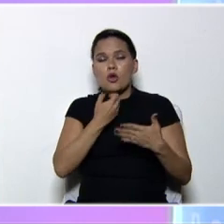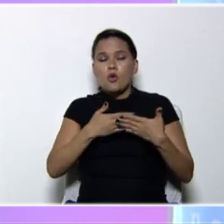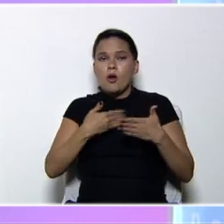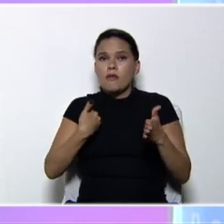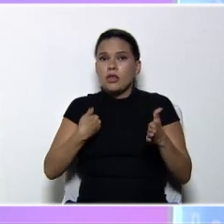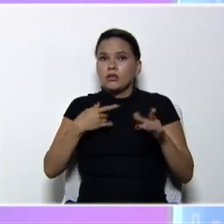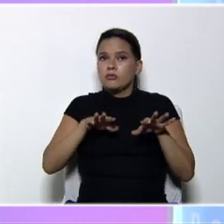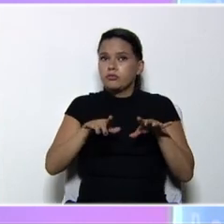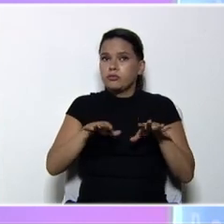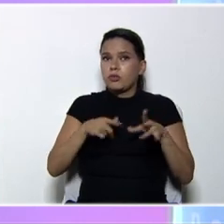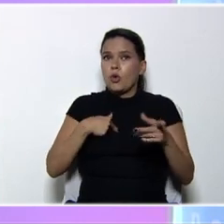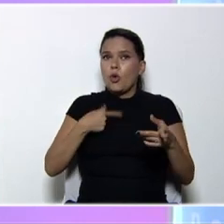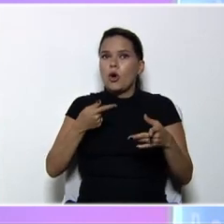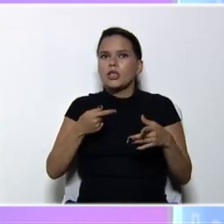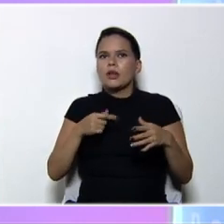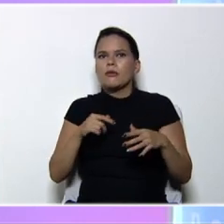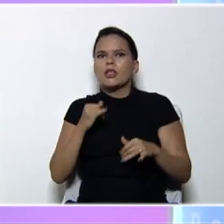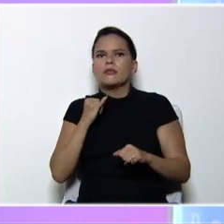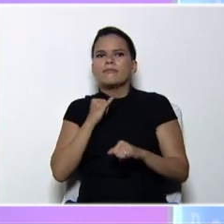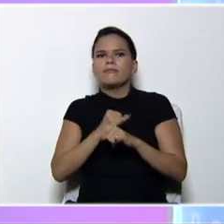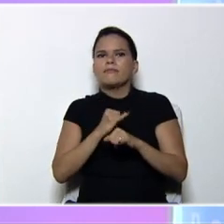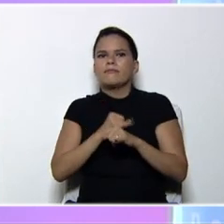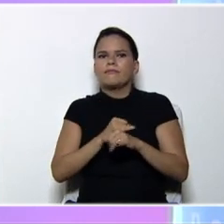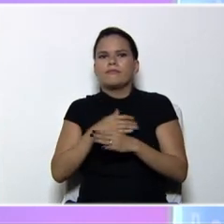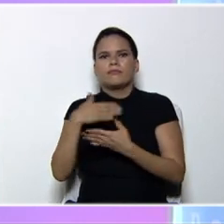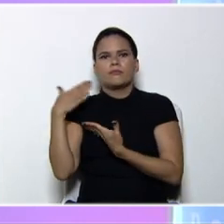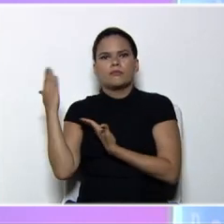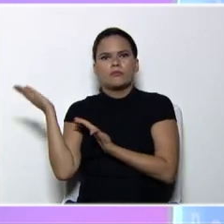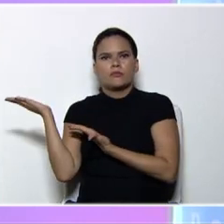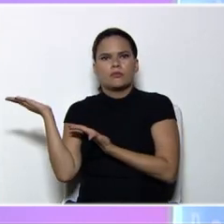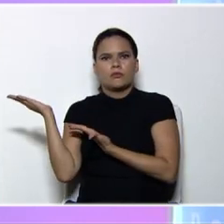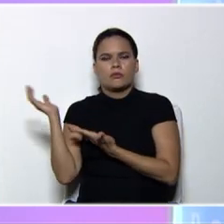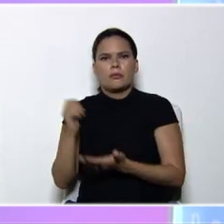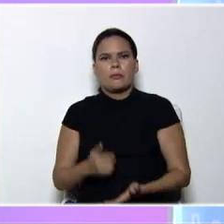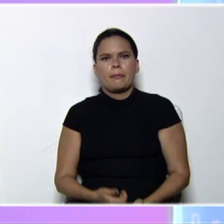sus caninitas o a través de la página web